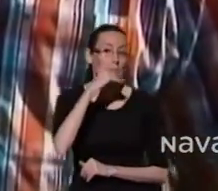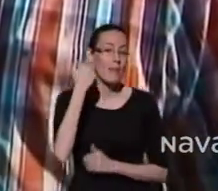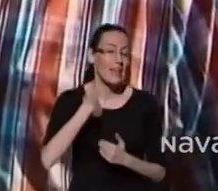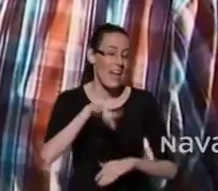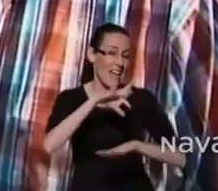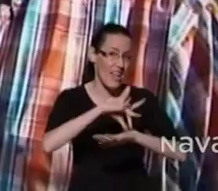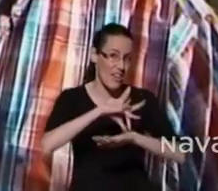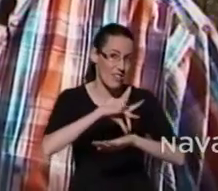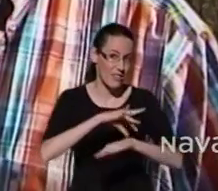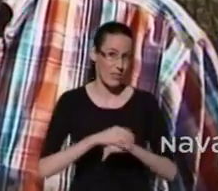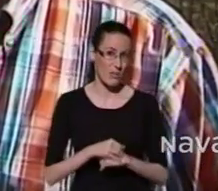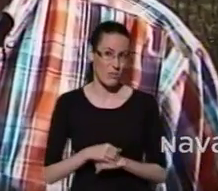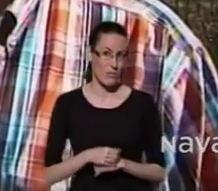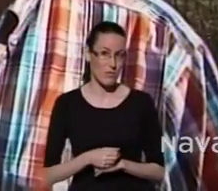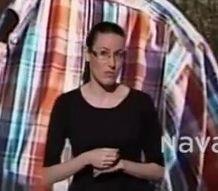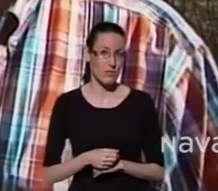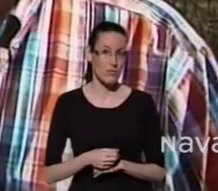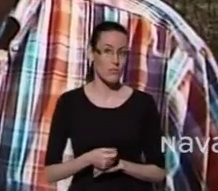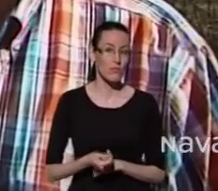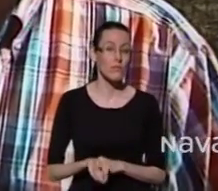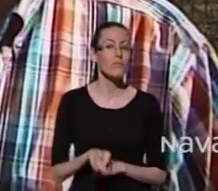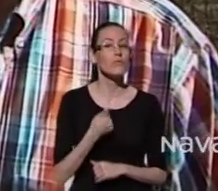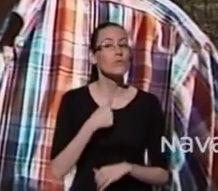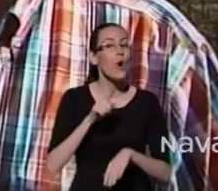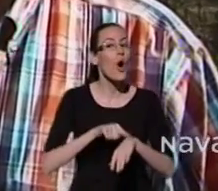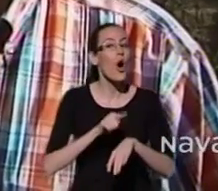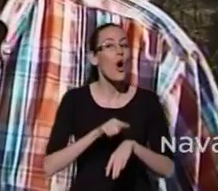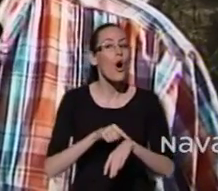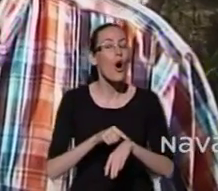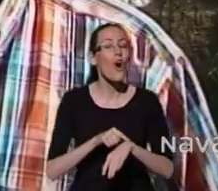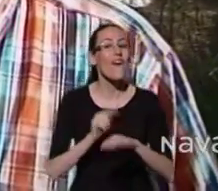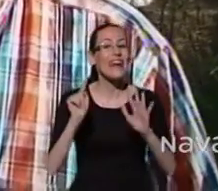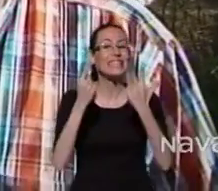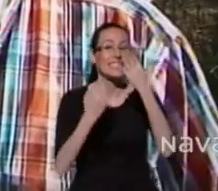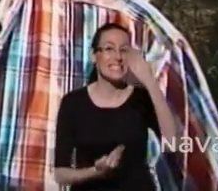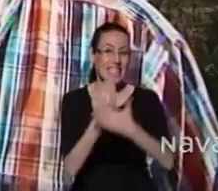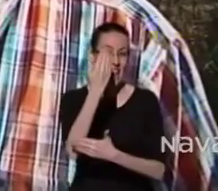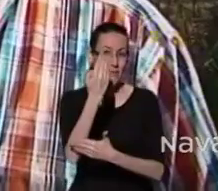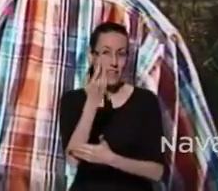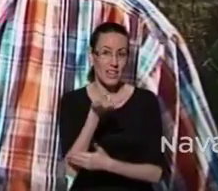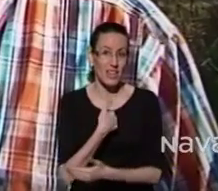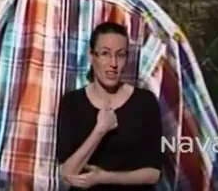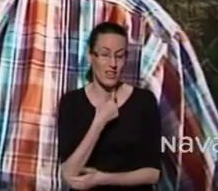y fui a las 6 de la mañana a despedir. ¿Y qué te dijo? Y me dijo,